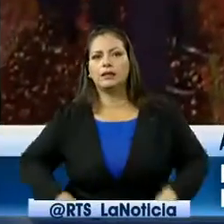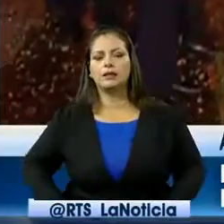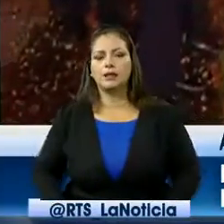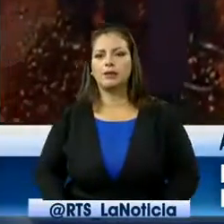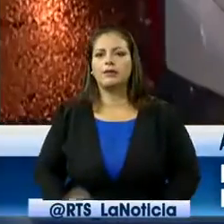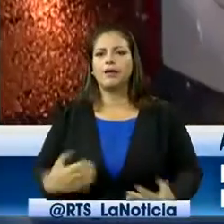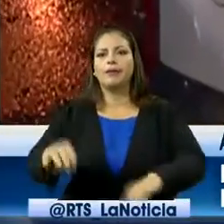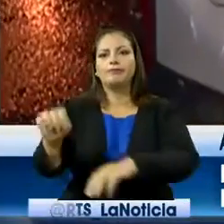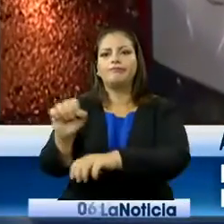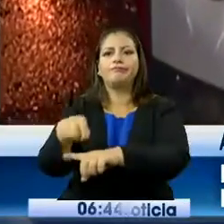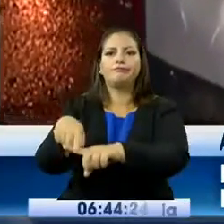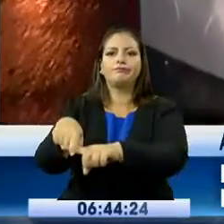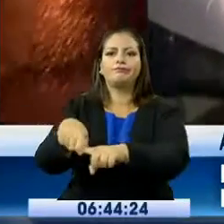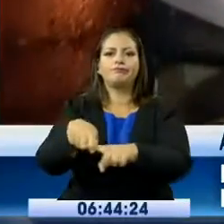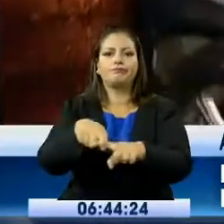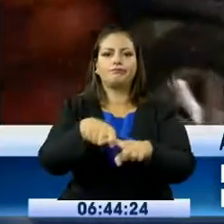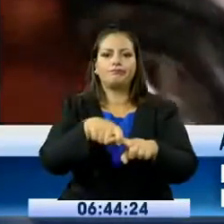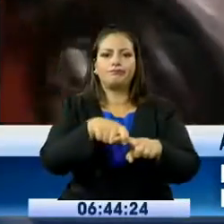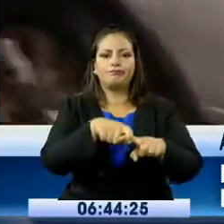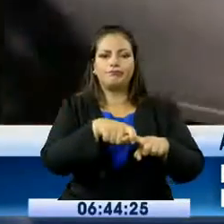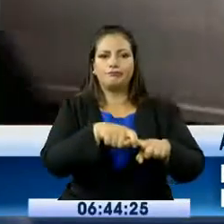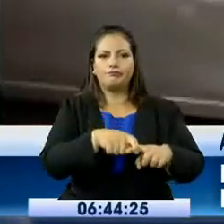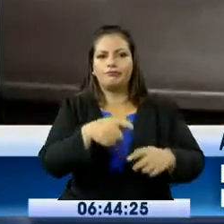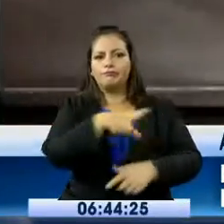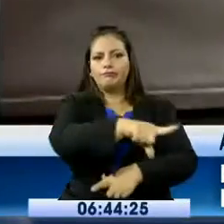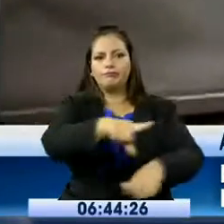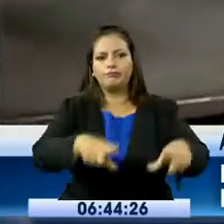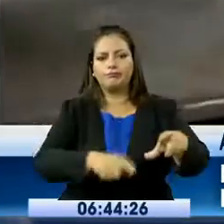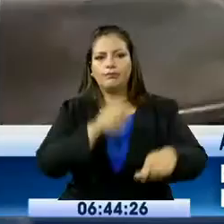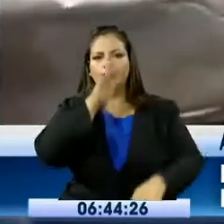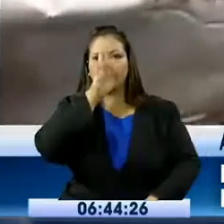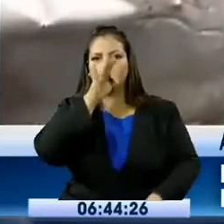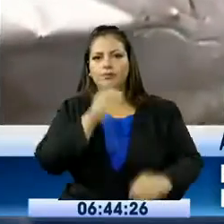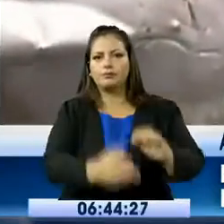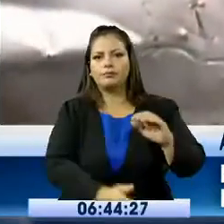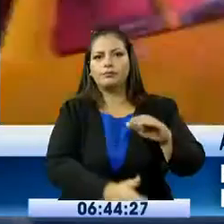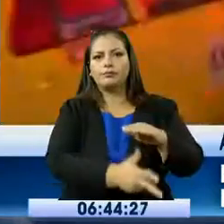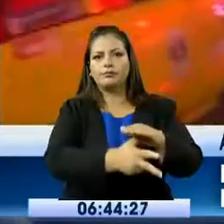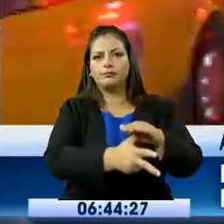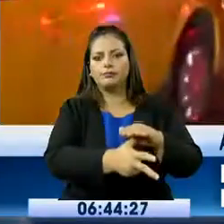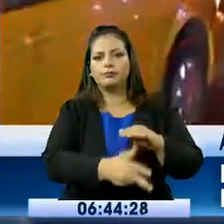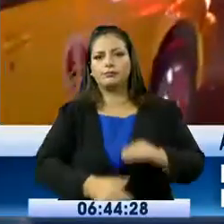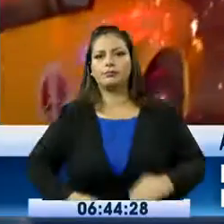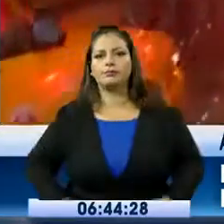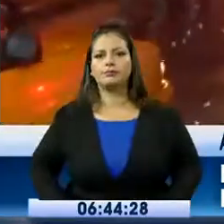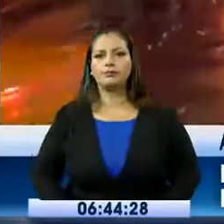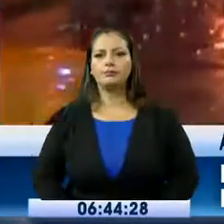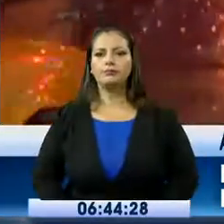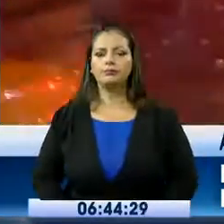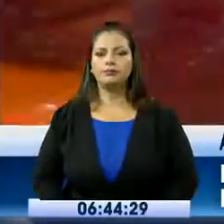tránsito a los patios de retención vehicular. Informó Jorge Salazar.